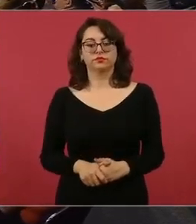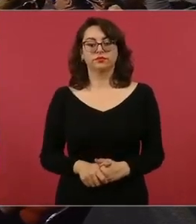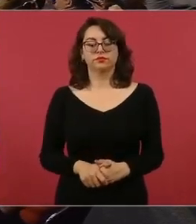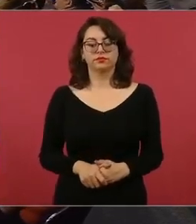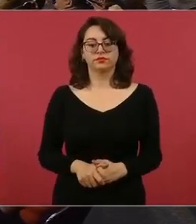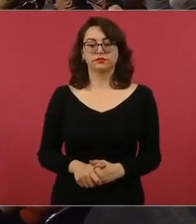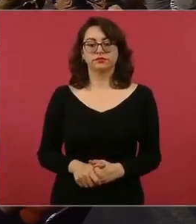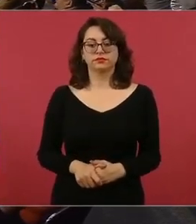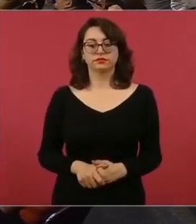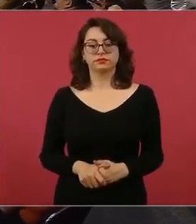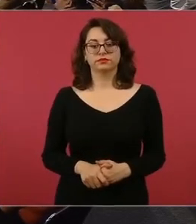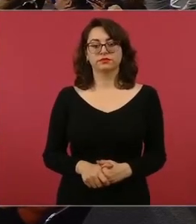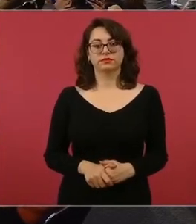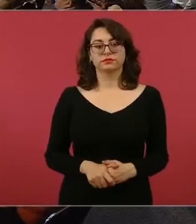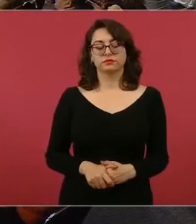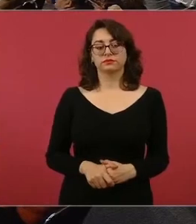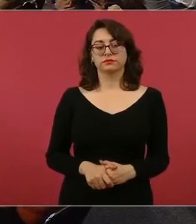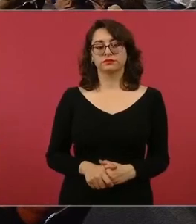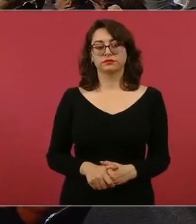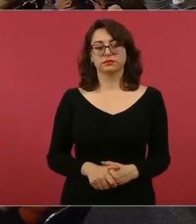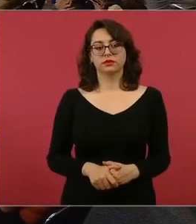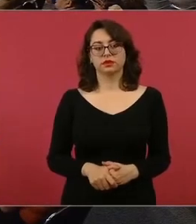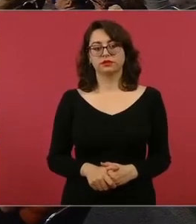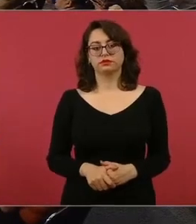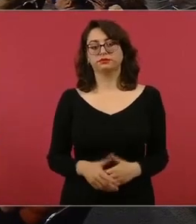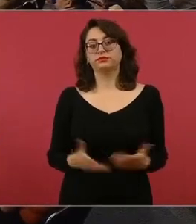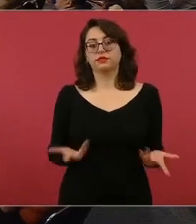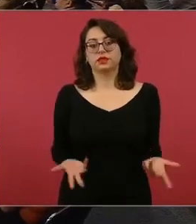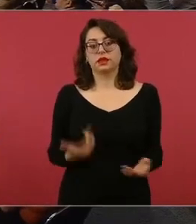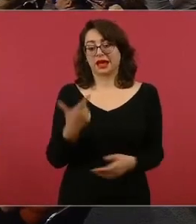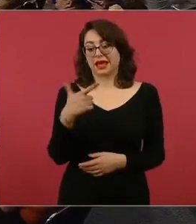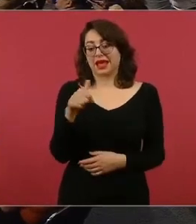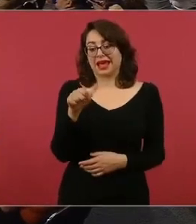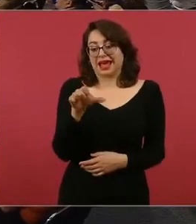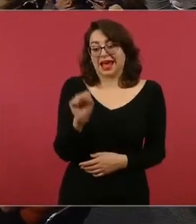Esto es muy importante, el gas, esto lo sabe la gente,